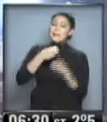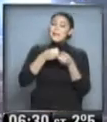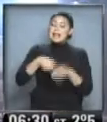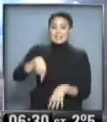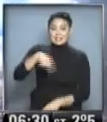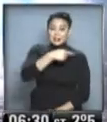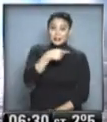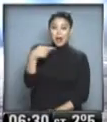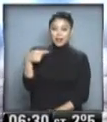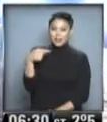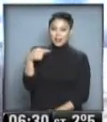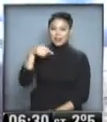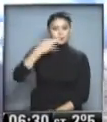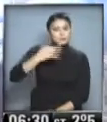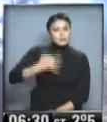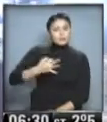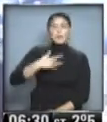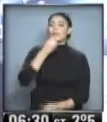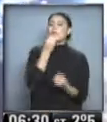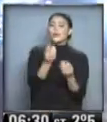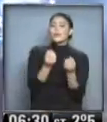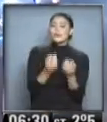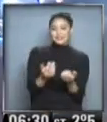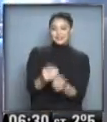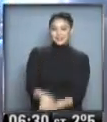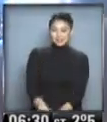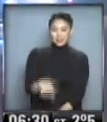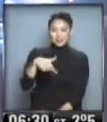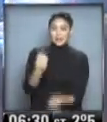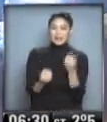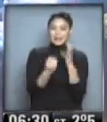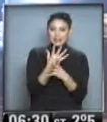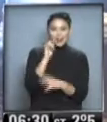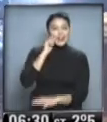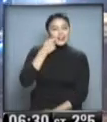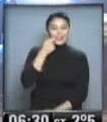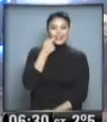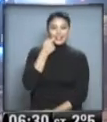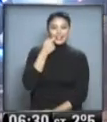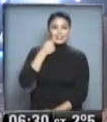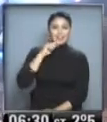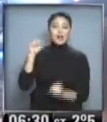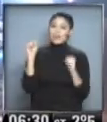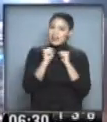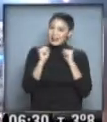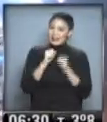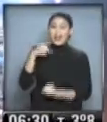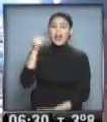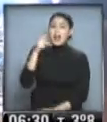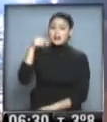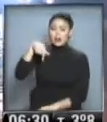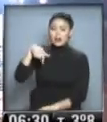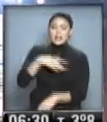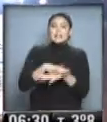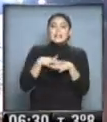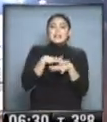una semana que va a ser buenísima. La mañana está linda, bien fría. Cari, Doc 5,